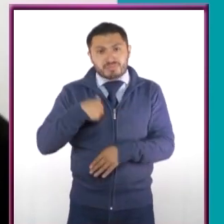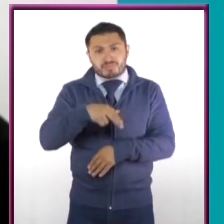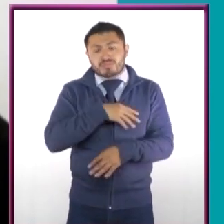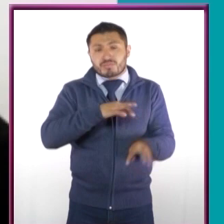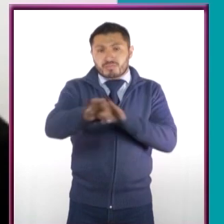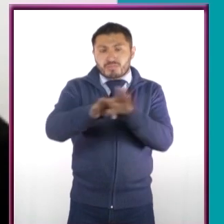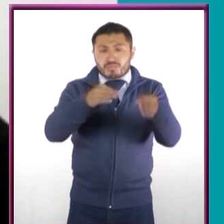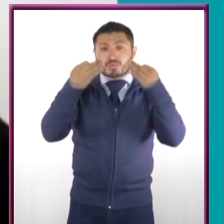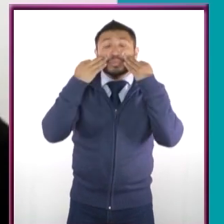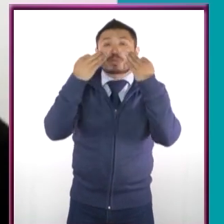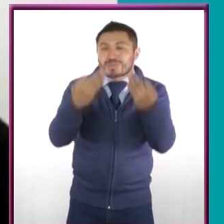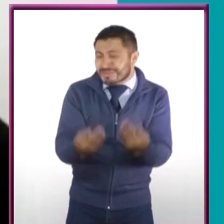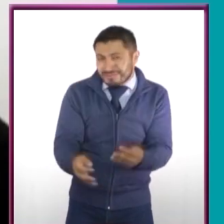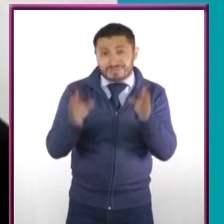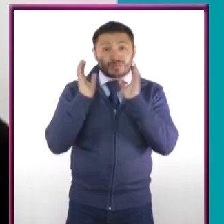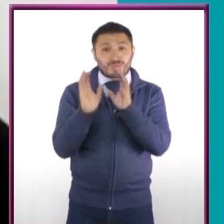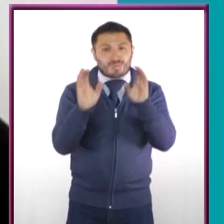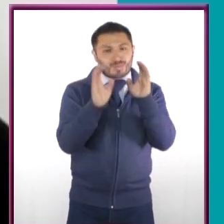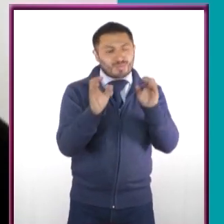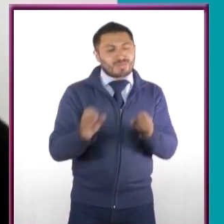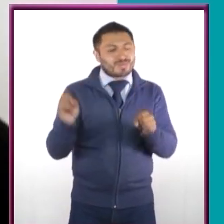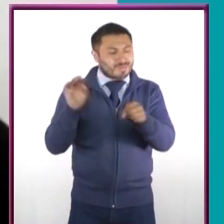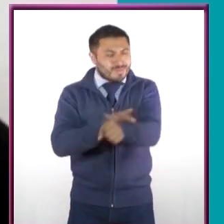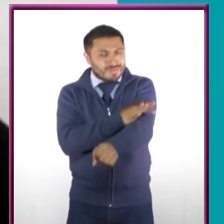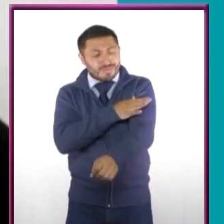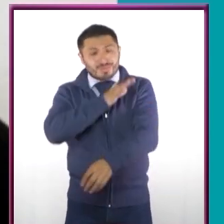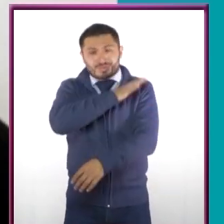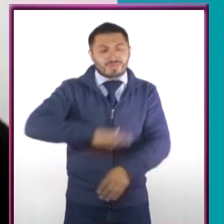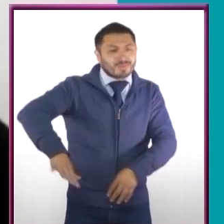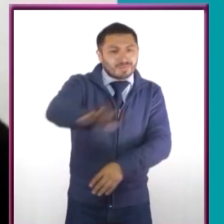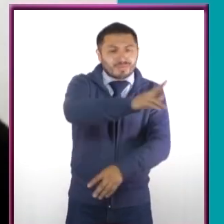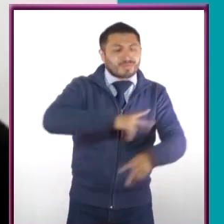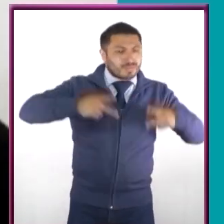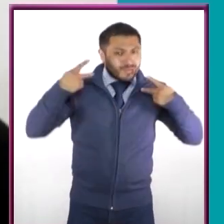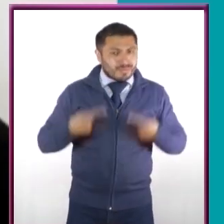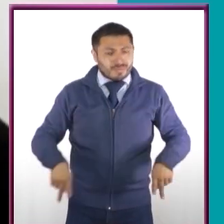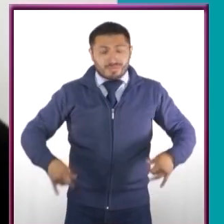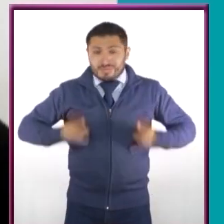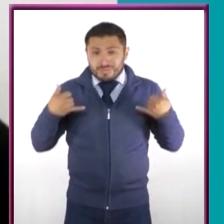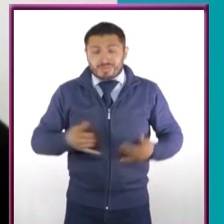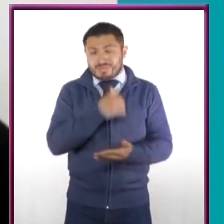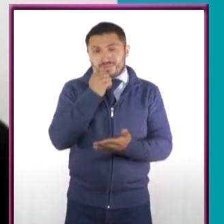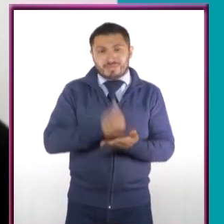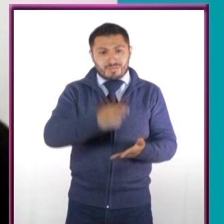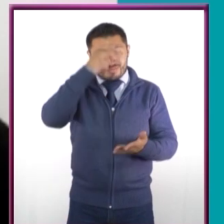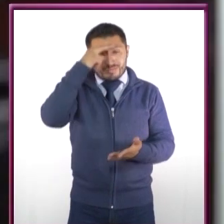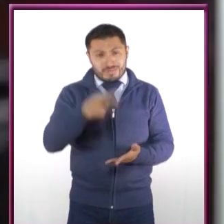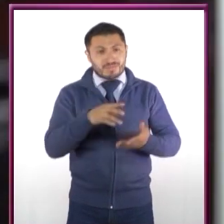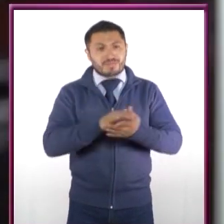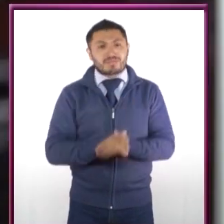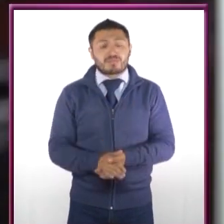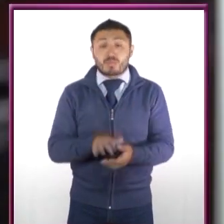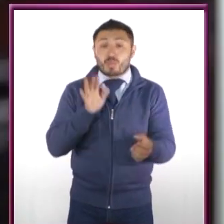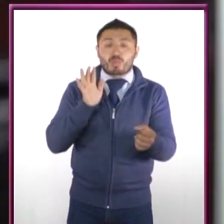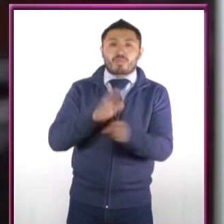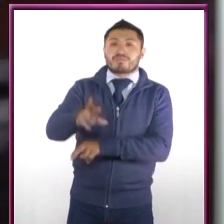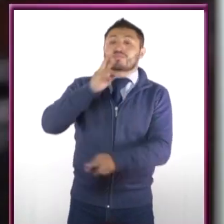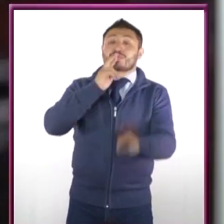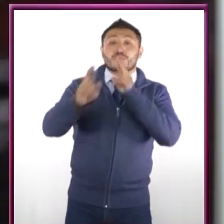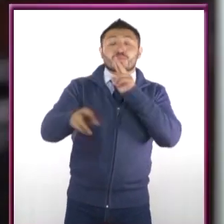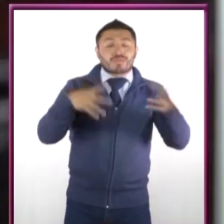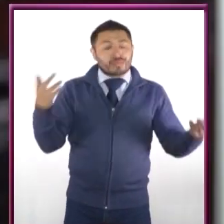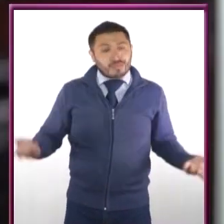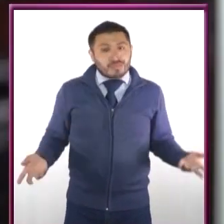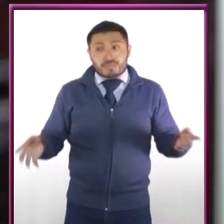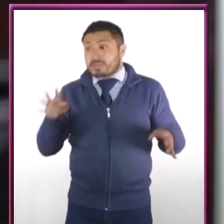alusión al trabajo que nosotros hacemos, que es cuidar la salud emocional de todas las personas jóvenes de la Ciudad de México. ¿Y cuál ha sido la